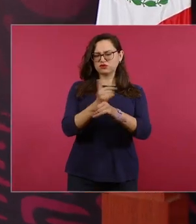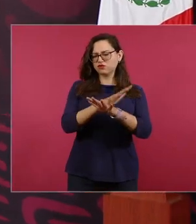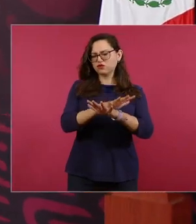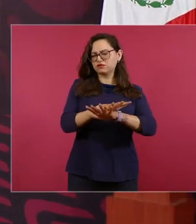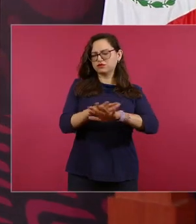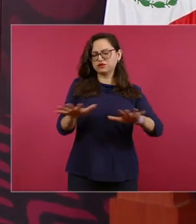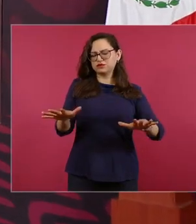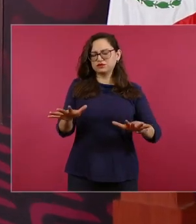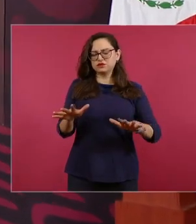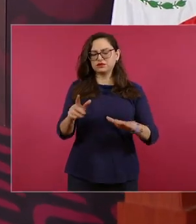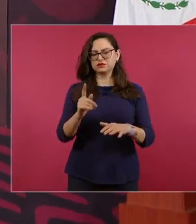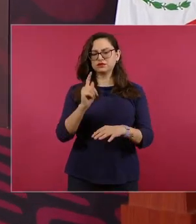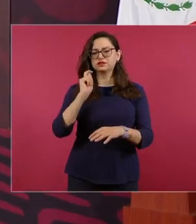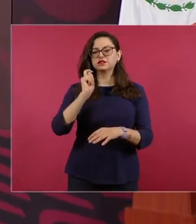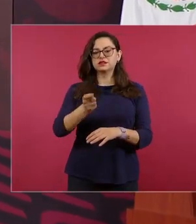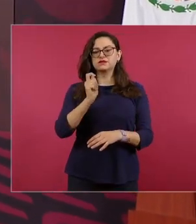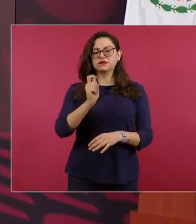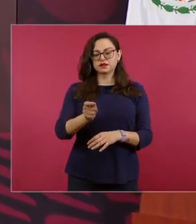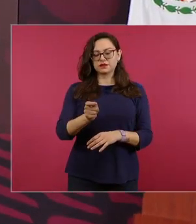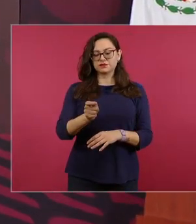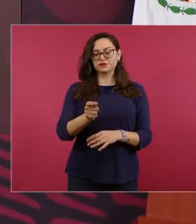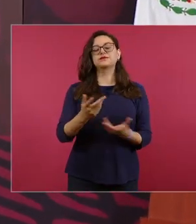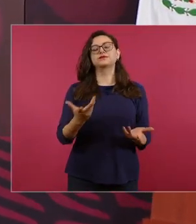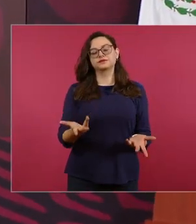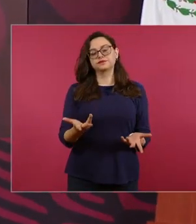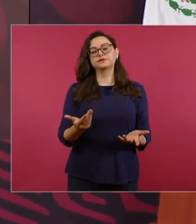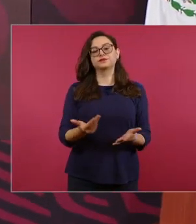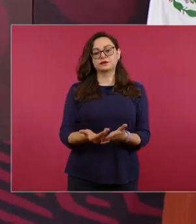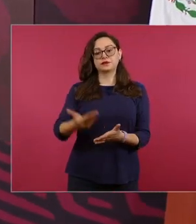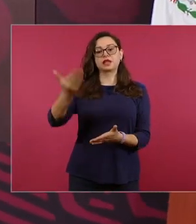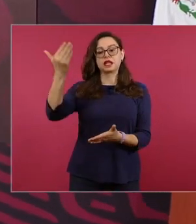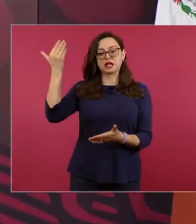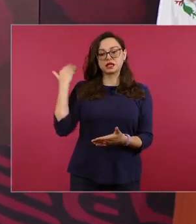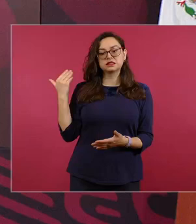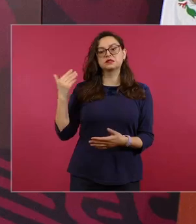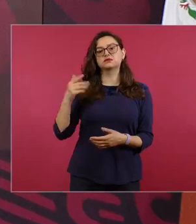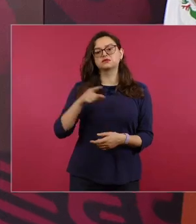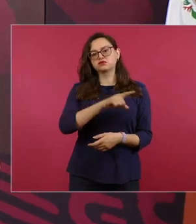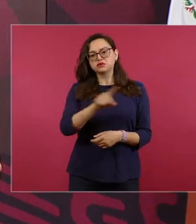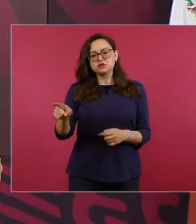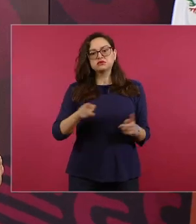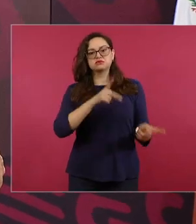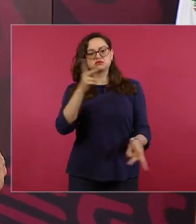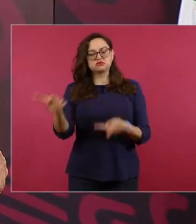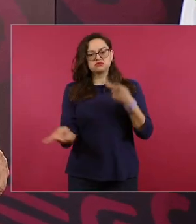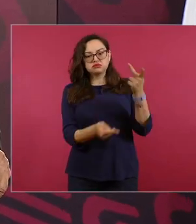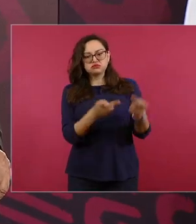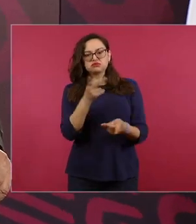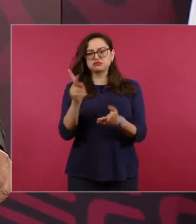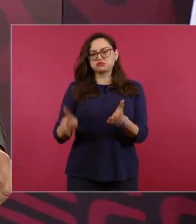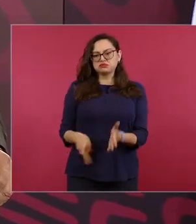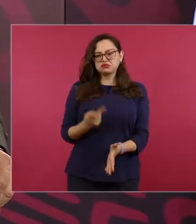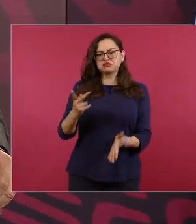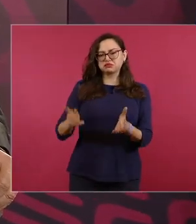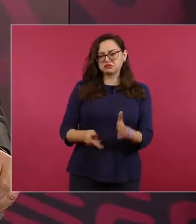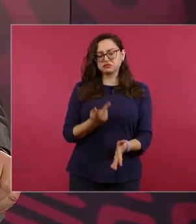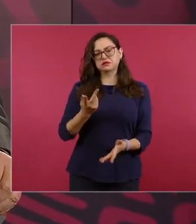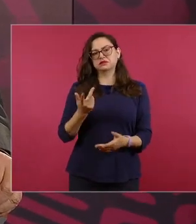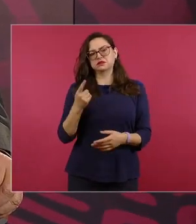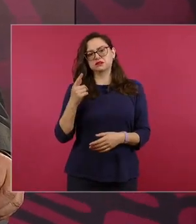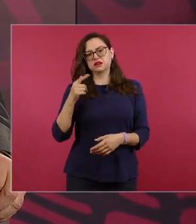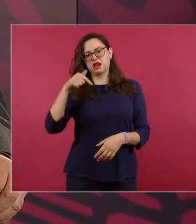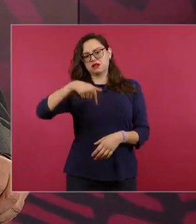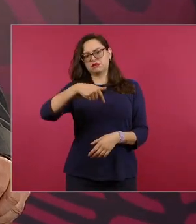que se informe sobre el aeropuerto de la Ciudad de México